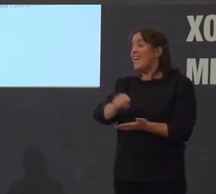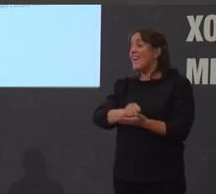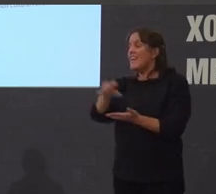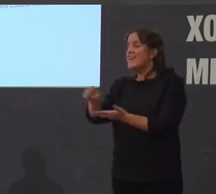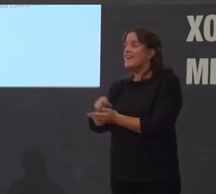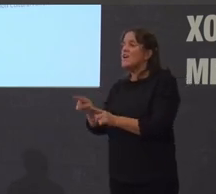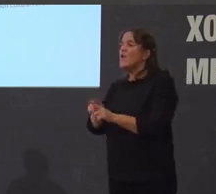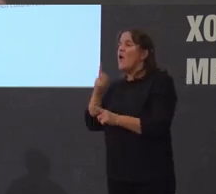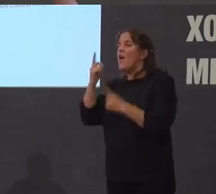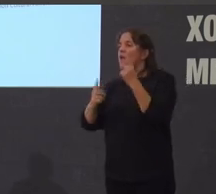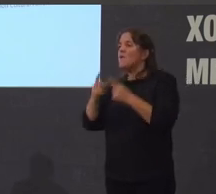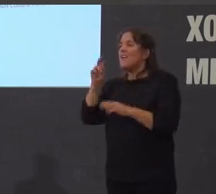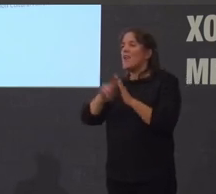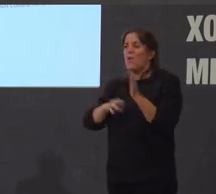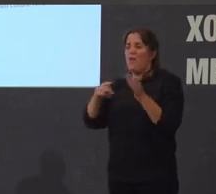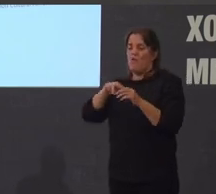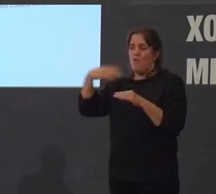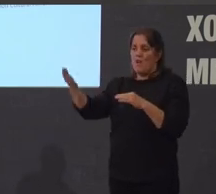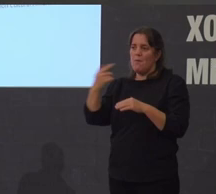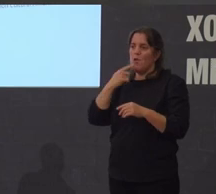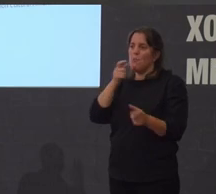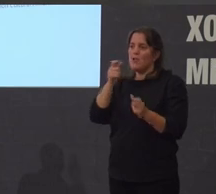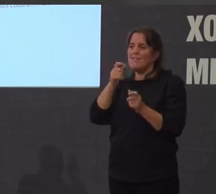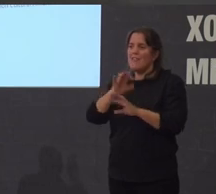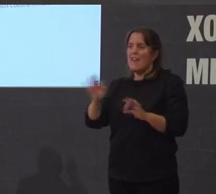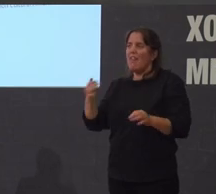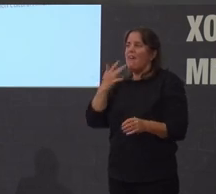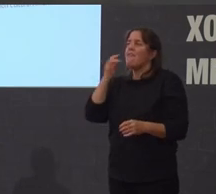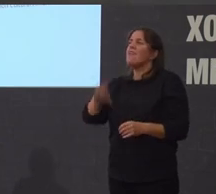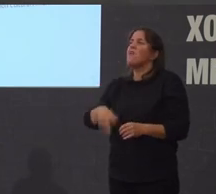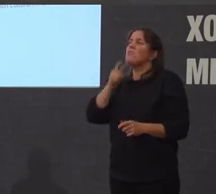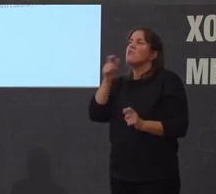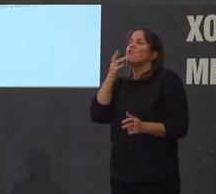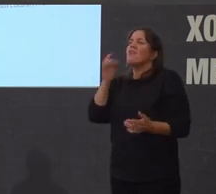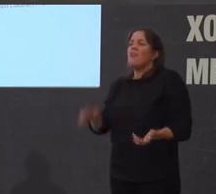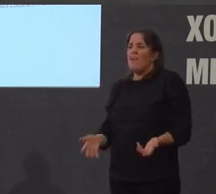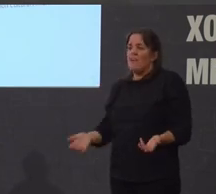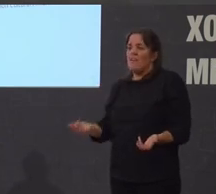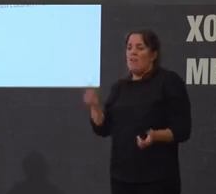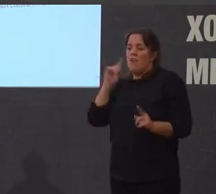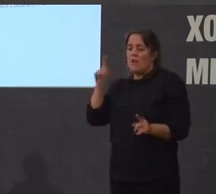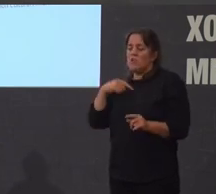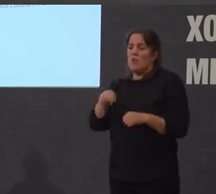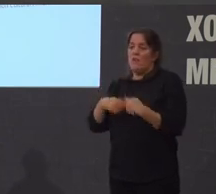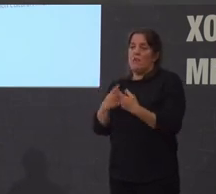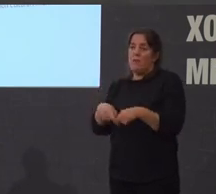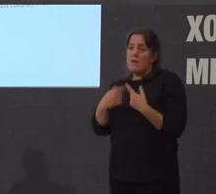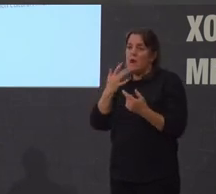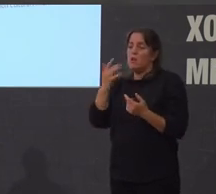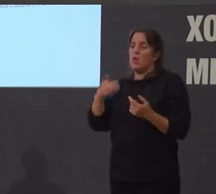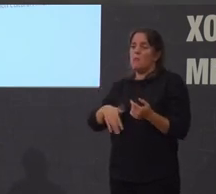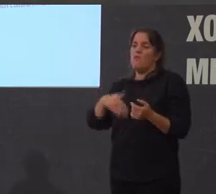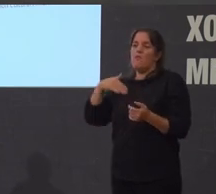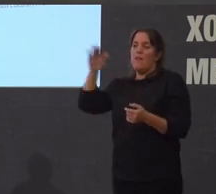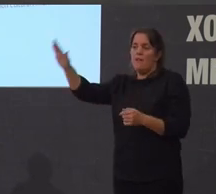carácter irregular pero que pocas veces se protestaba claro que han protestado buscando la familia falangista